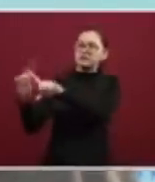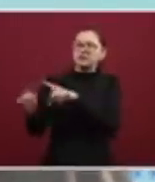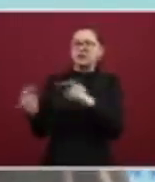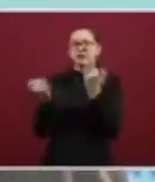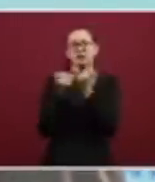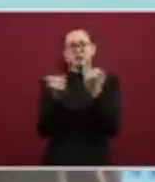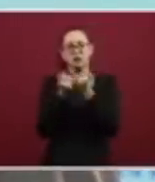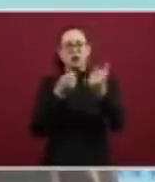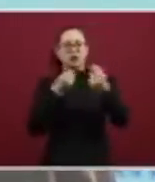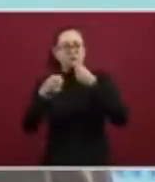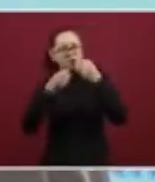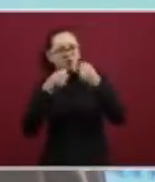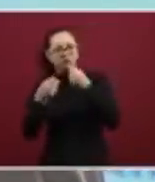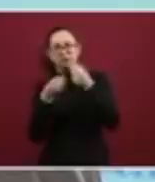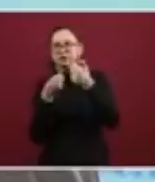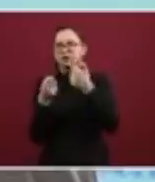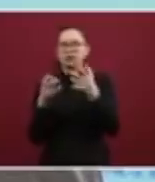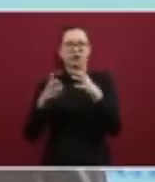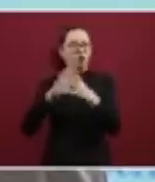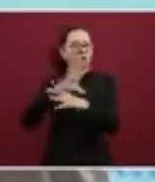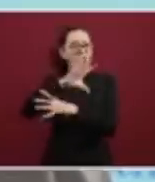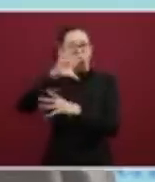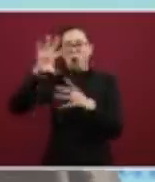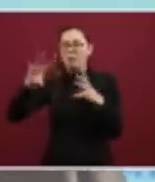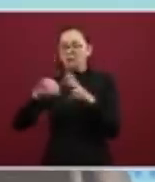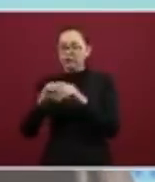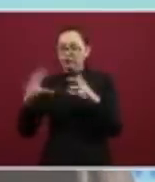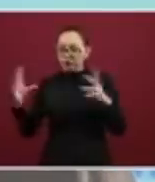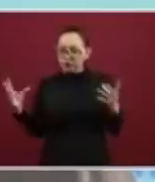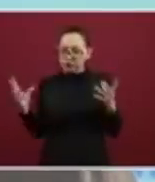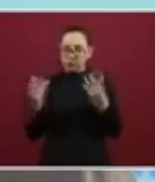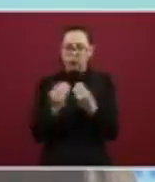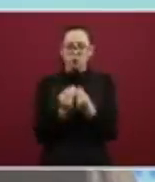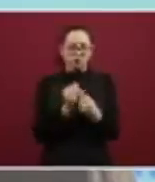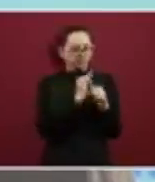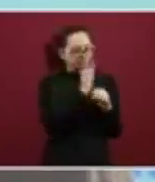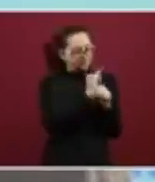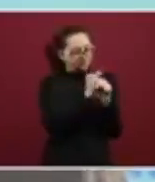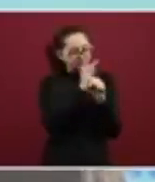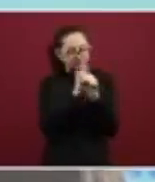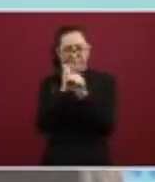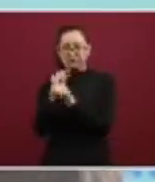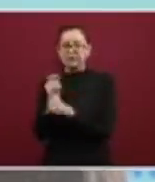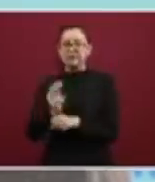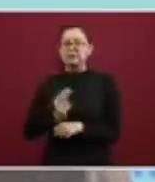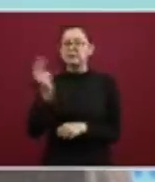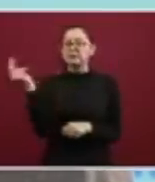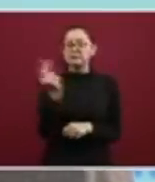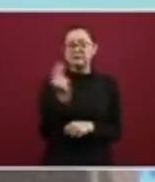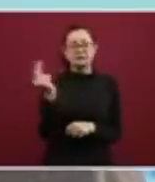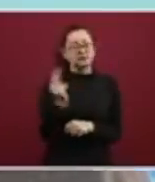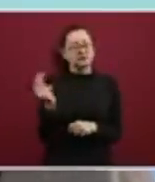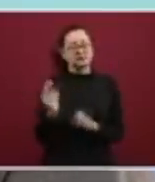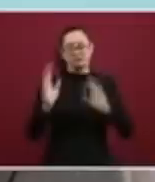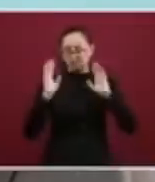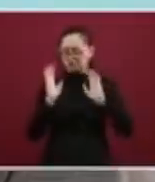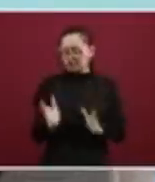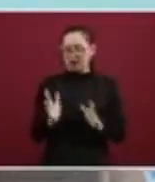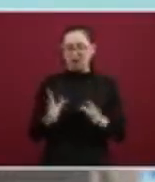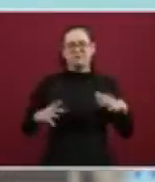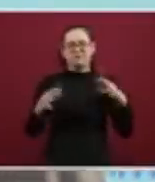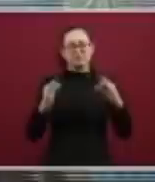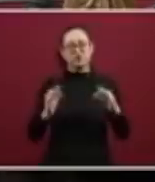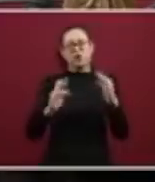académicas, con lo cual esto tendrá que derivar necesariamente en establecer un programa nacional de búsqueda y un